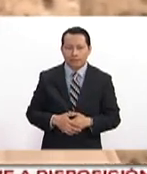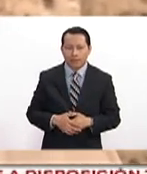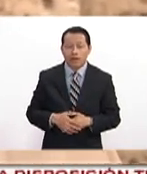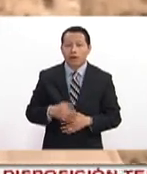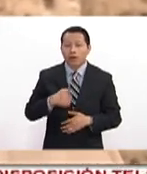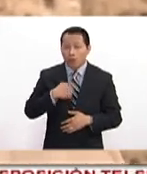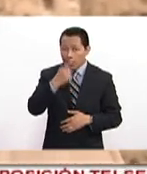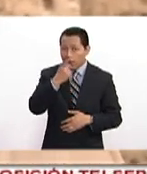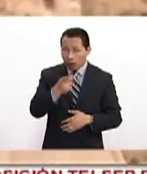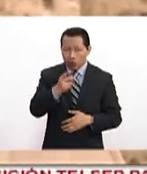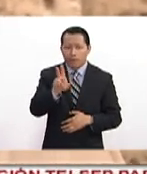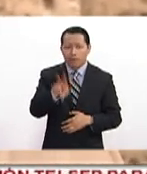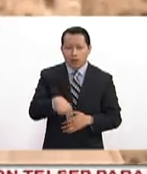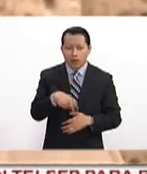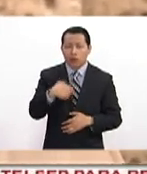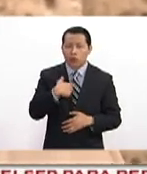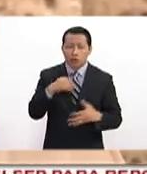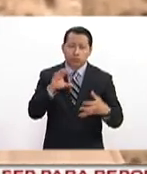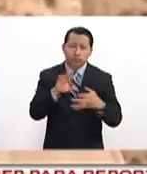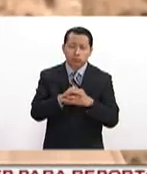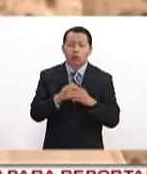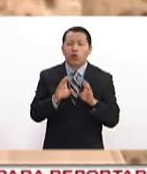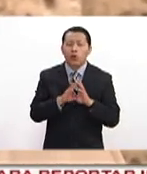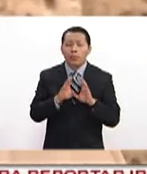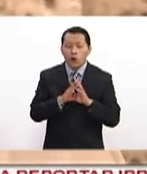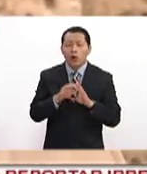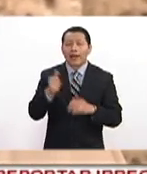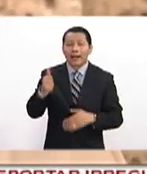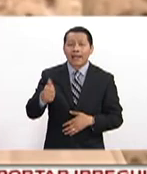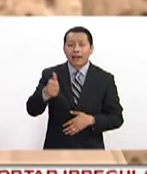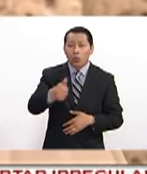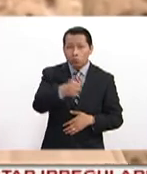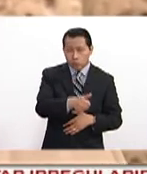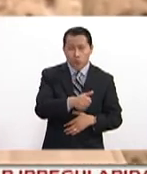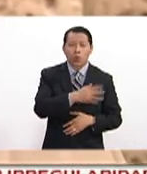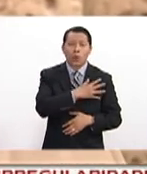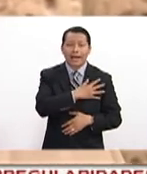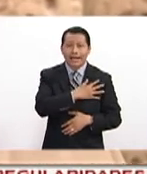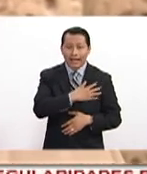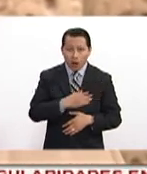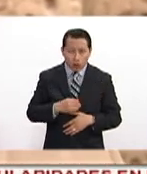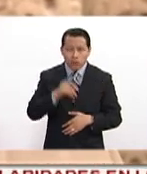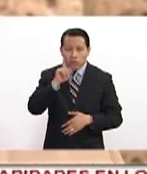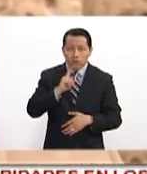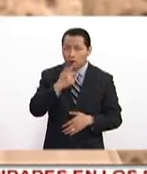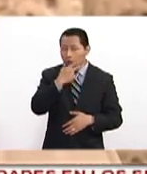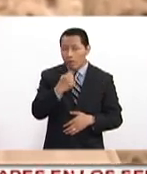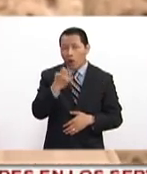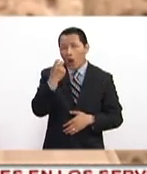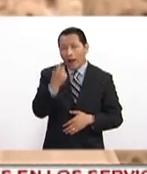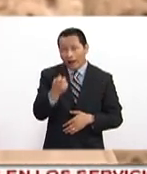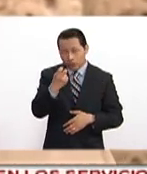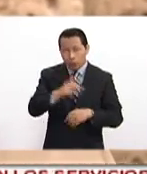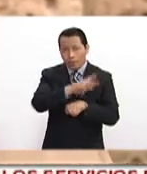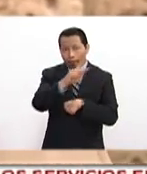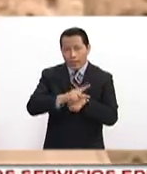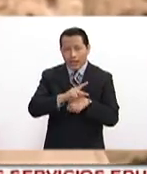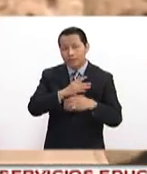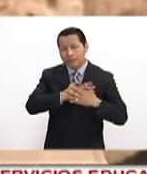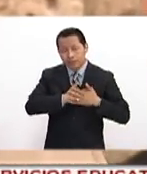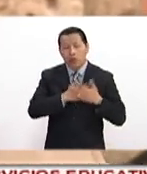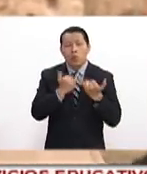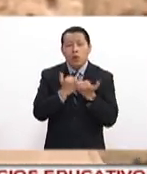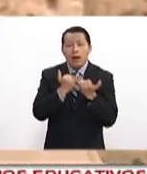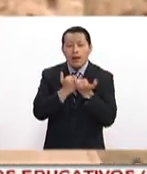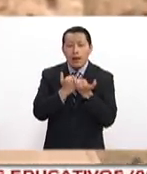Expreso mi cercanía a cada uno de los hijos e hijas de esa amada nación, como